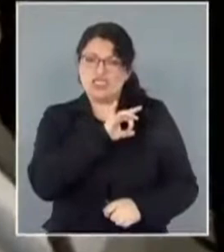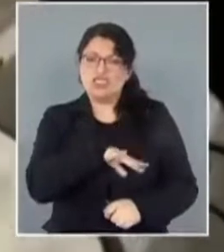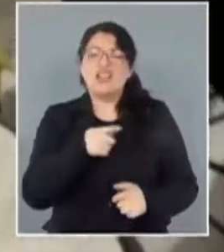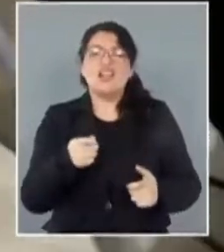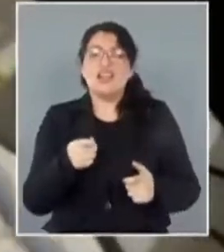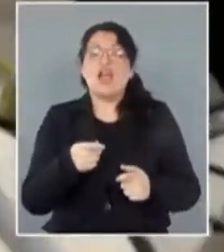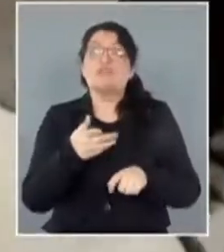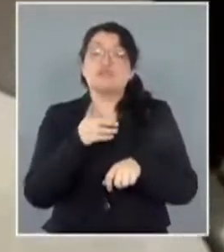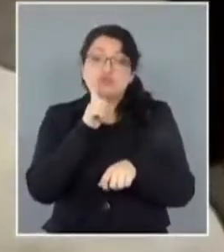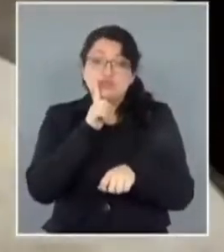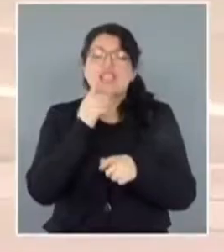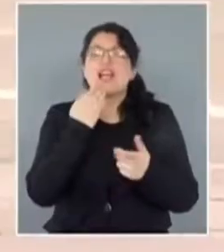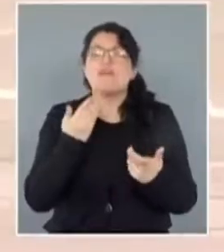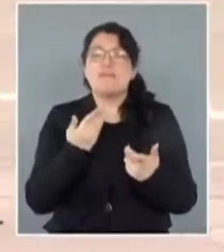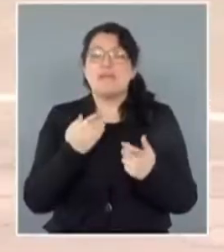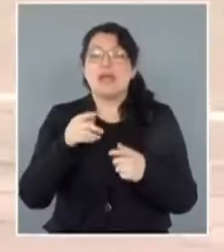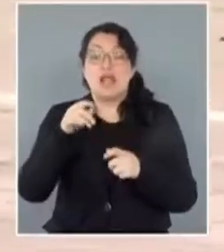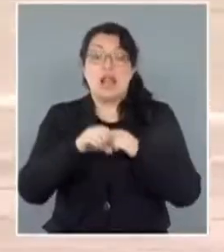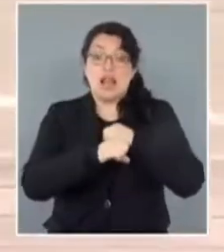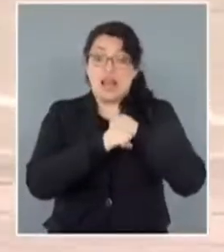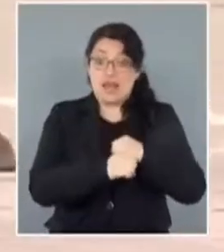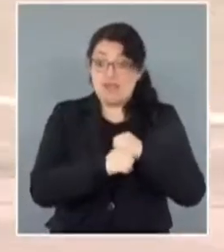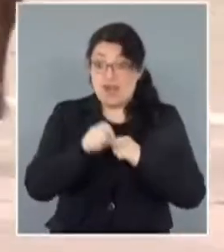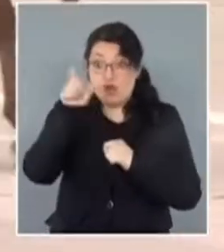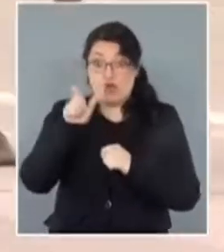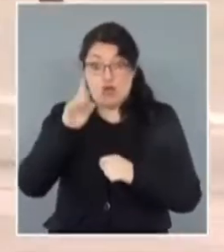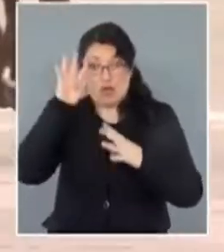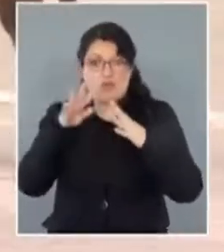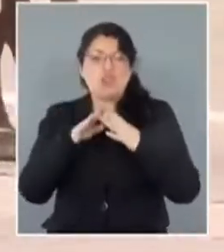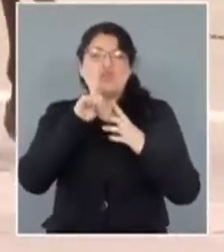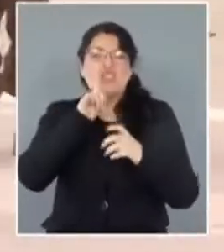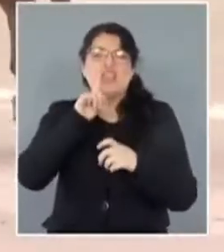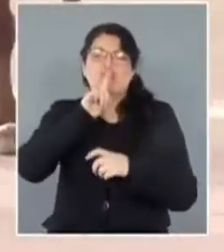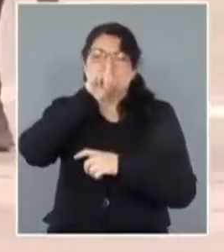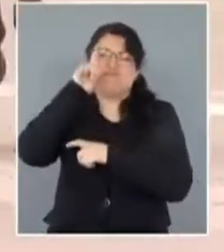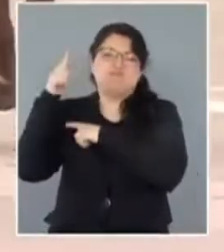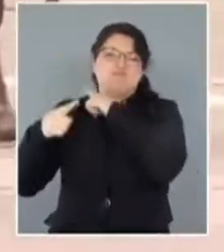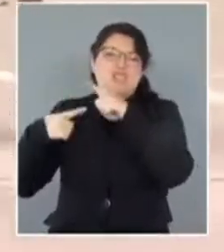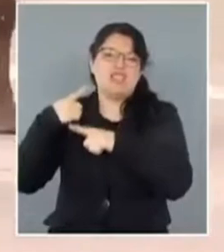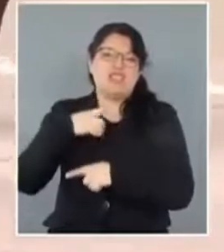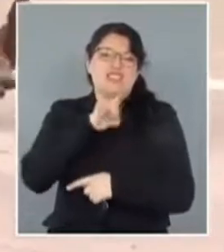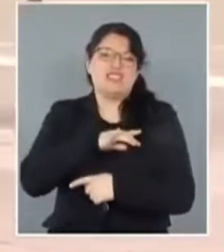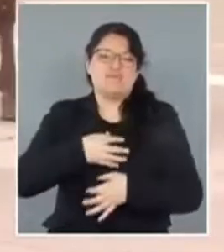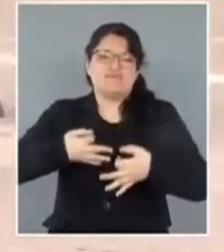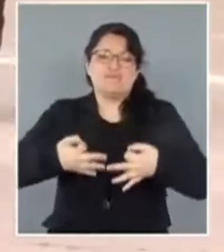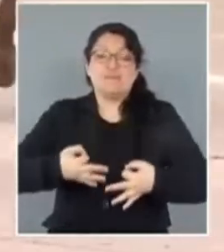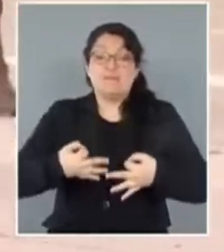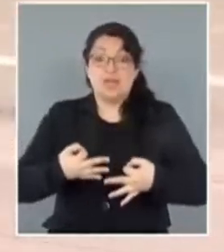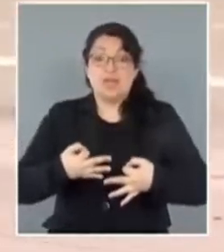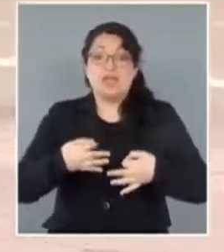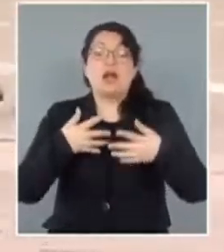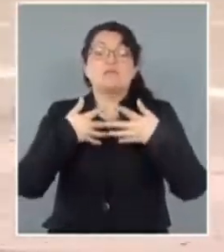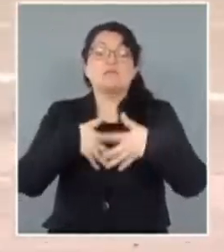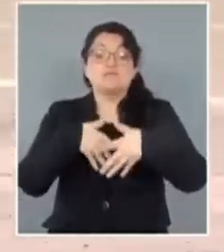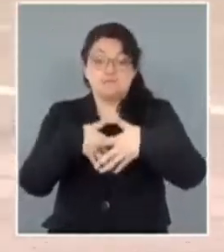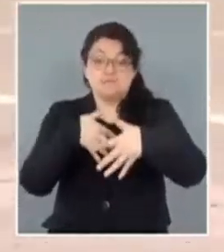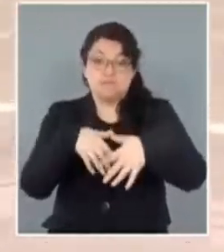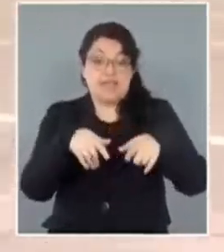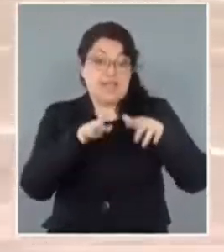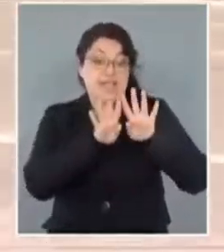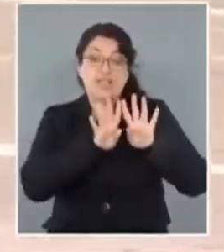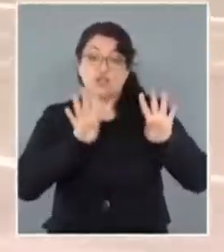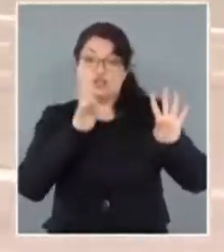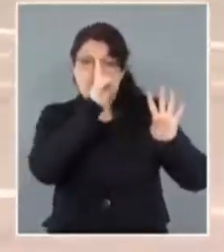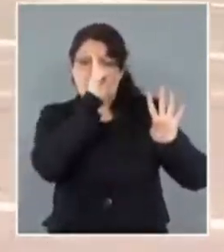en sí mismo, junto a su caballo, las más sólidas tradiciones nacionales. Desfila ante la tribuna de honor